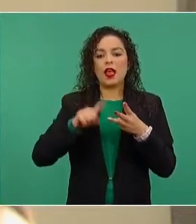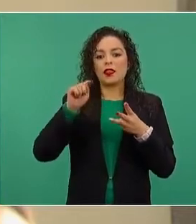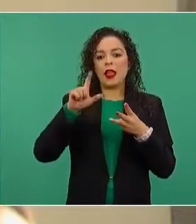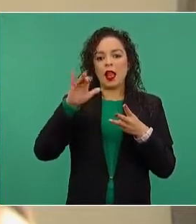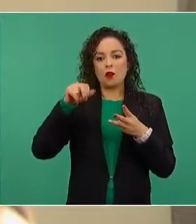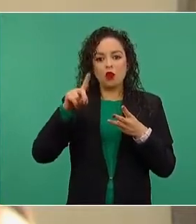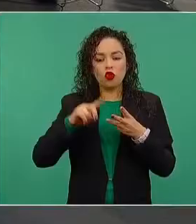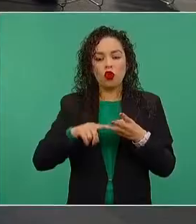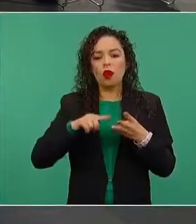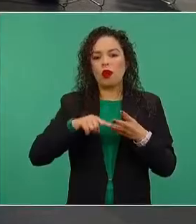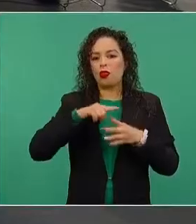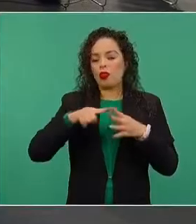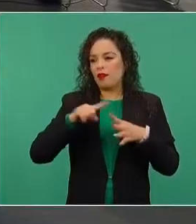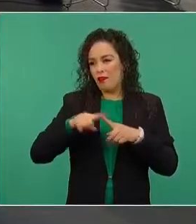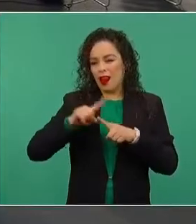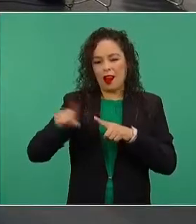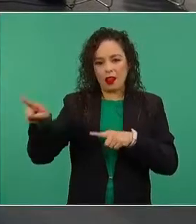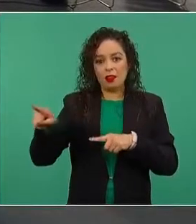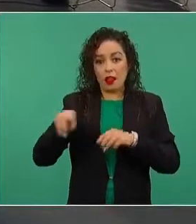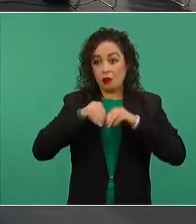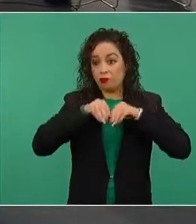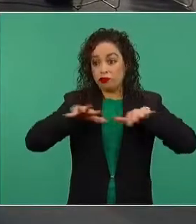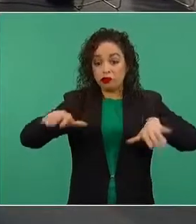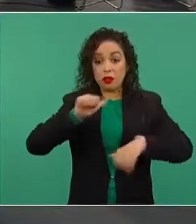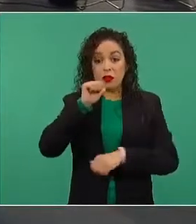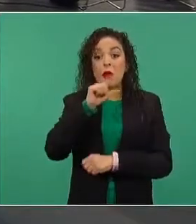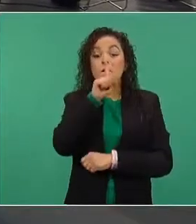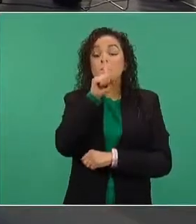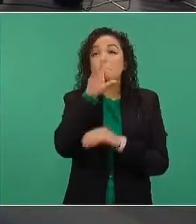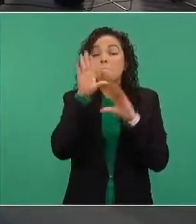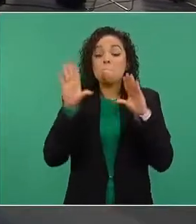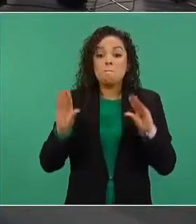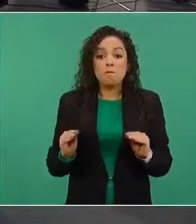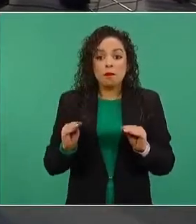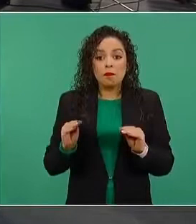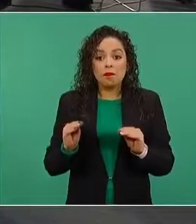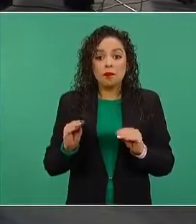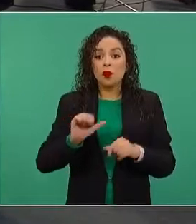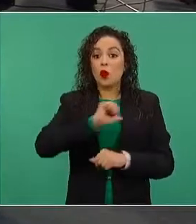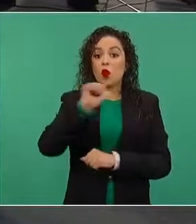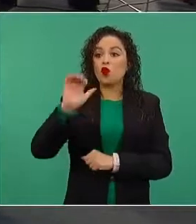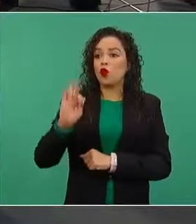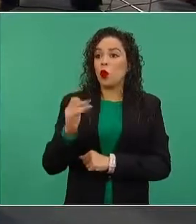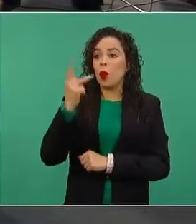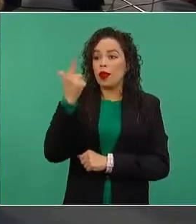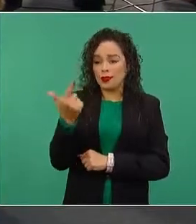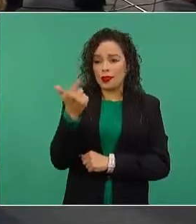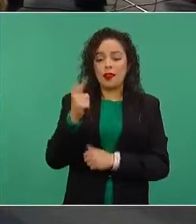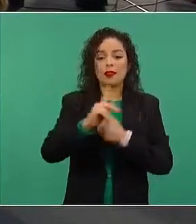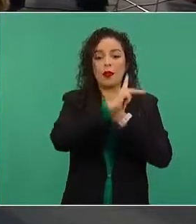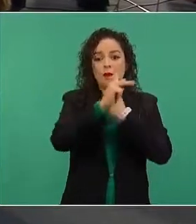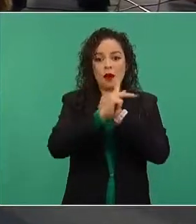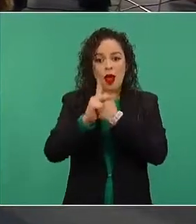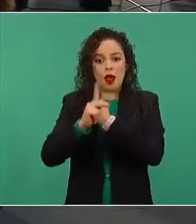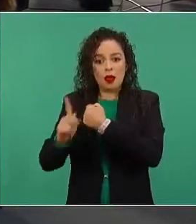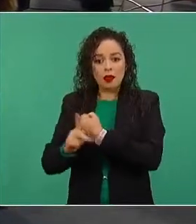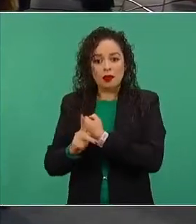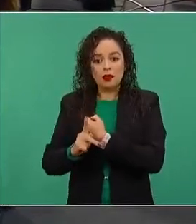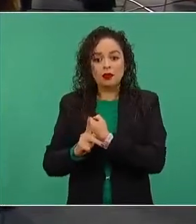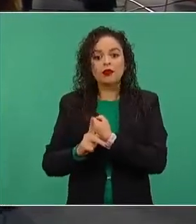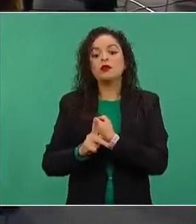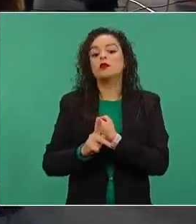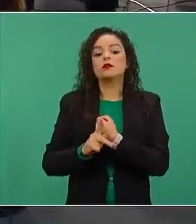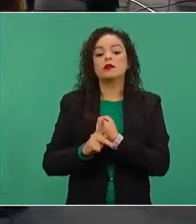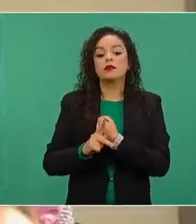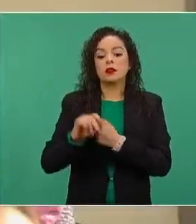quisiera saber, canciller, además de los 47 países que ya se sumaron para la propuesta del